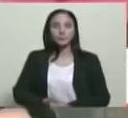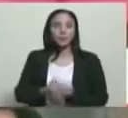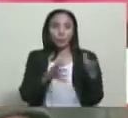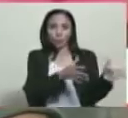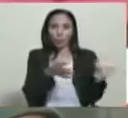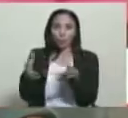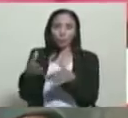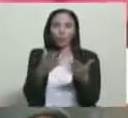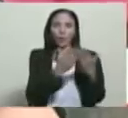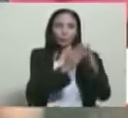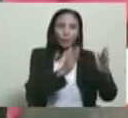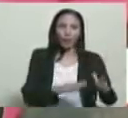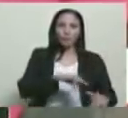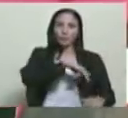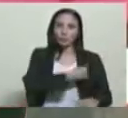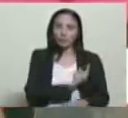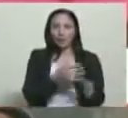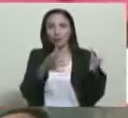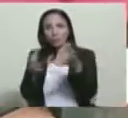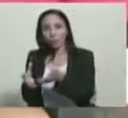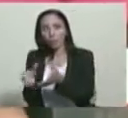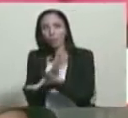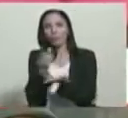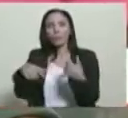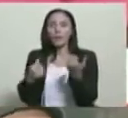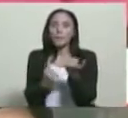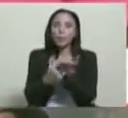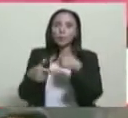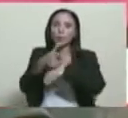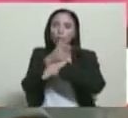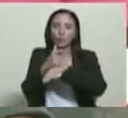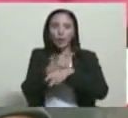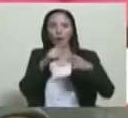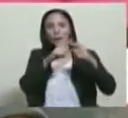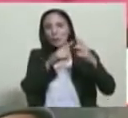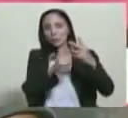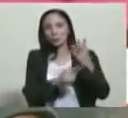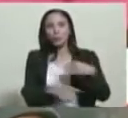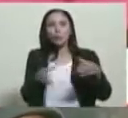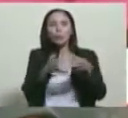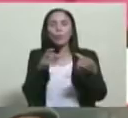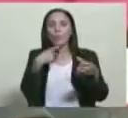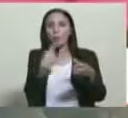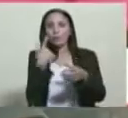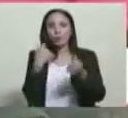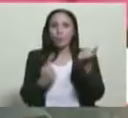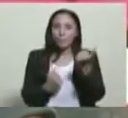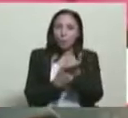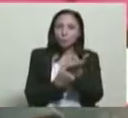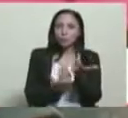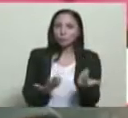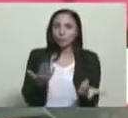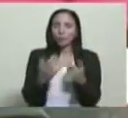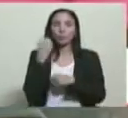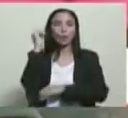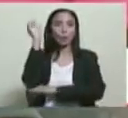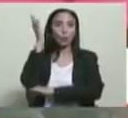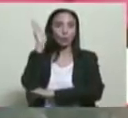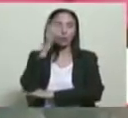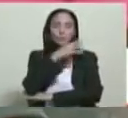Universitarios, acompañados de la gestión, por supuesto, del gobierno, del partido, de la juventud, puedan desarrollar este